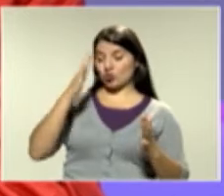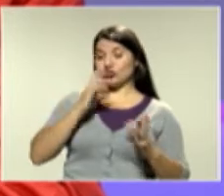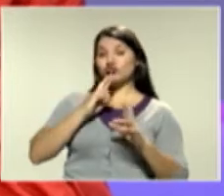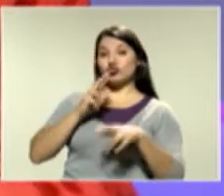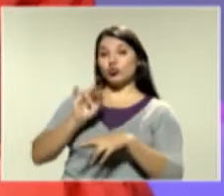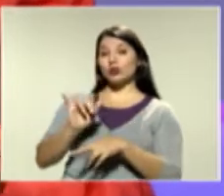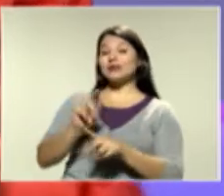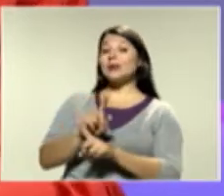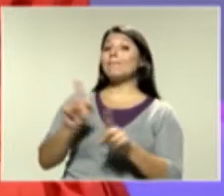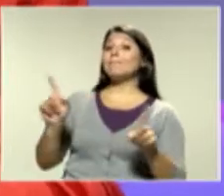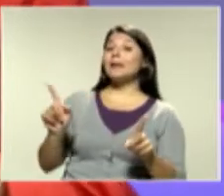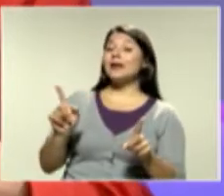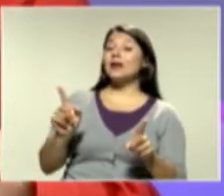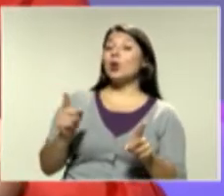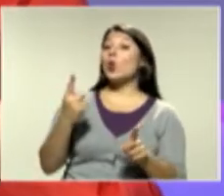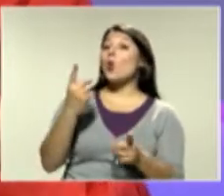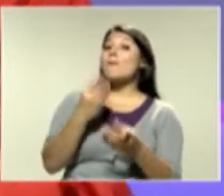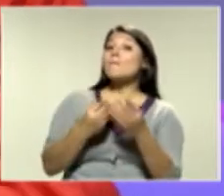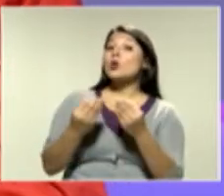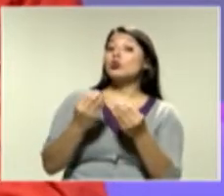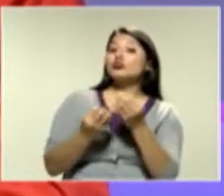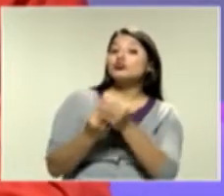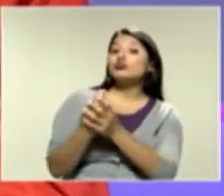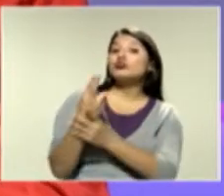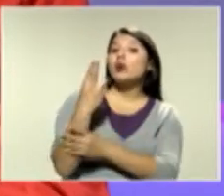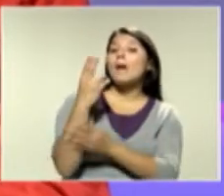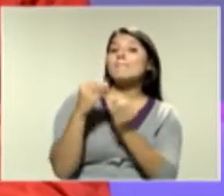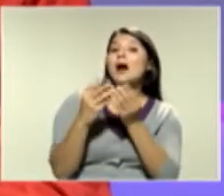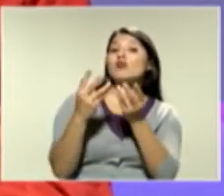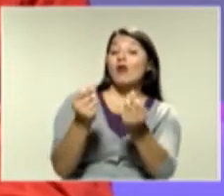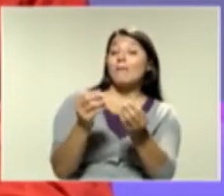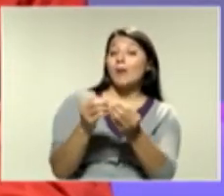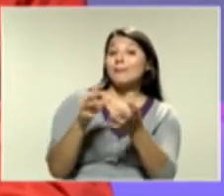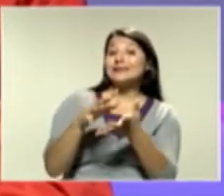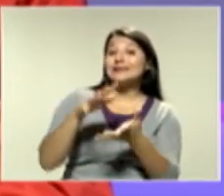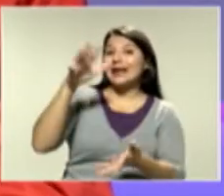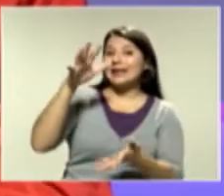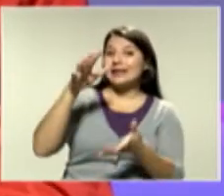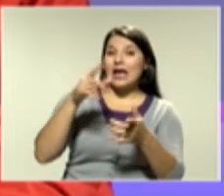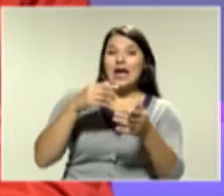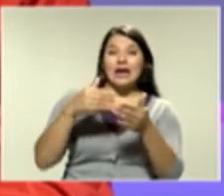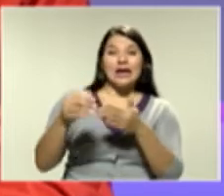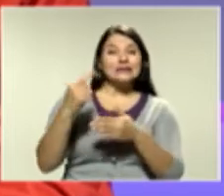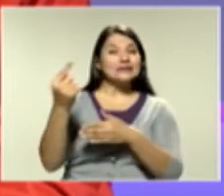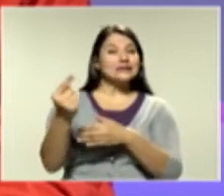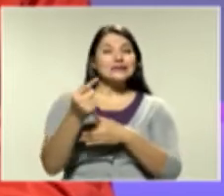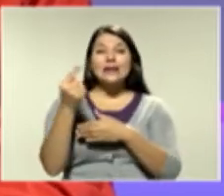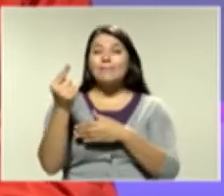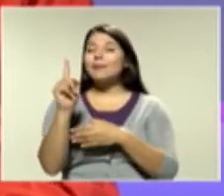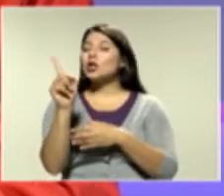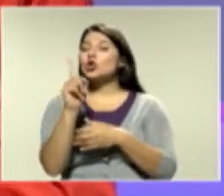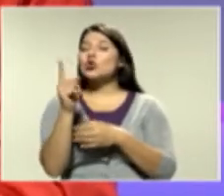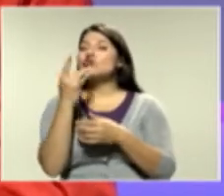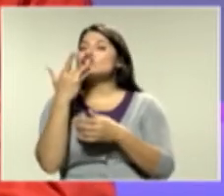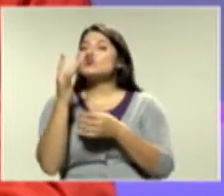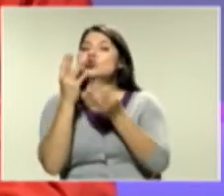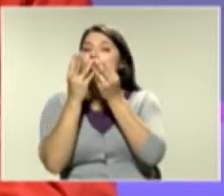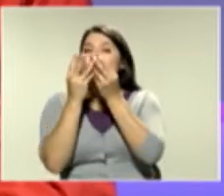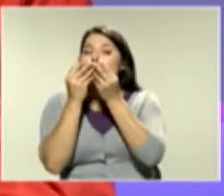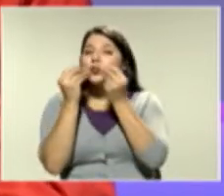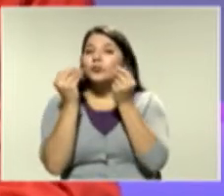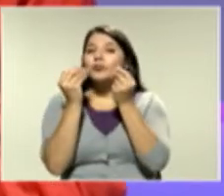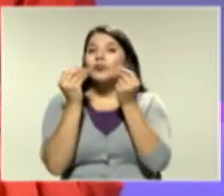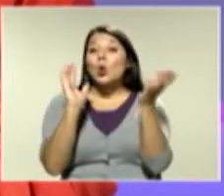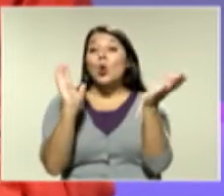Un producto que crece más rápido y es más grande, generalmente no tienen tan buen sabor como otra cosecha que